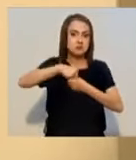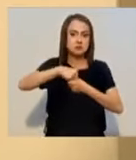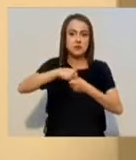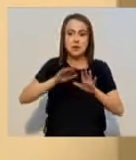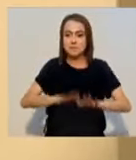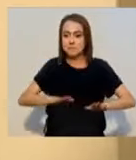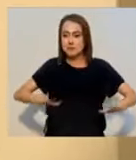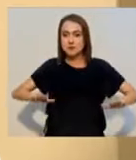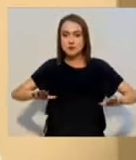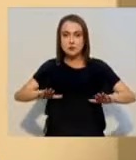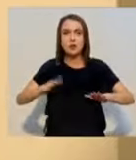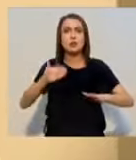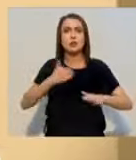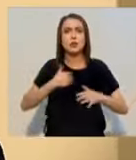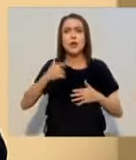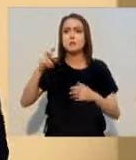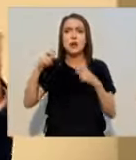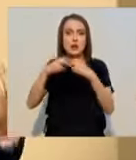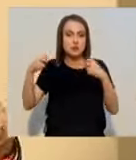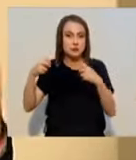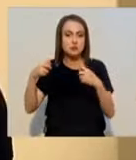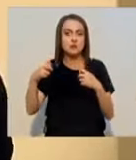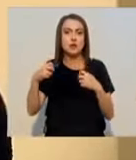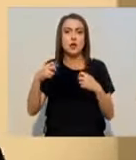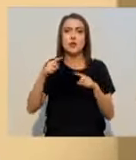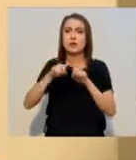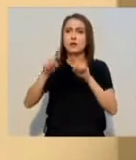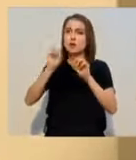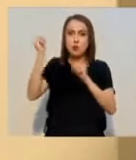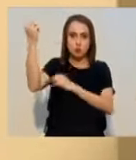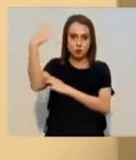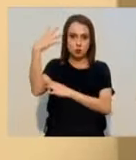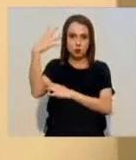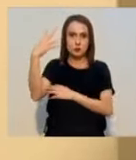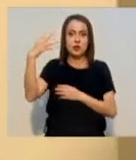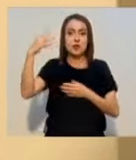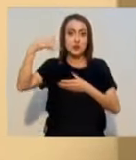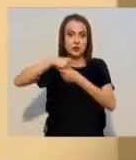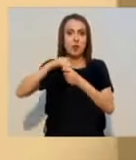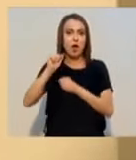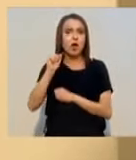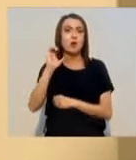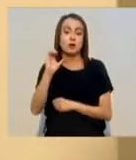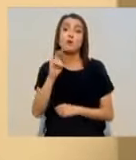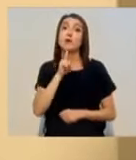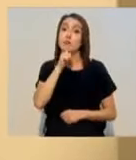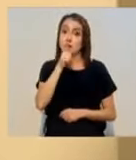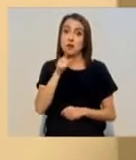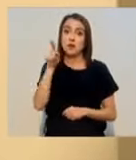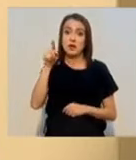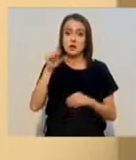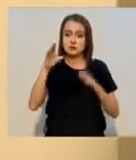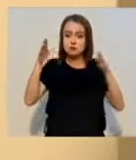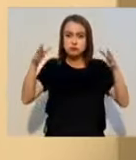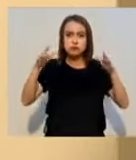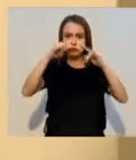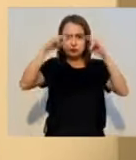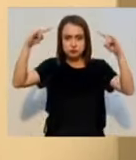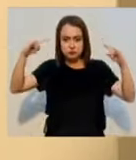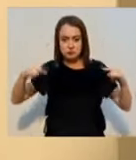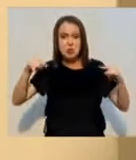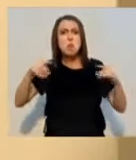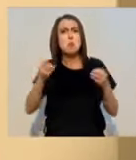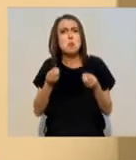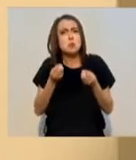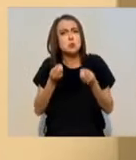con piso, con generadores eléctricos, con instalación, luz, aire acondicionado. O sea, realmente son unidades